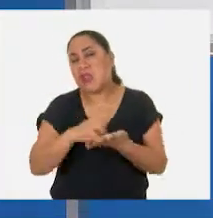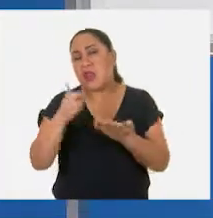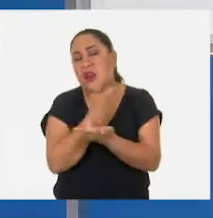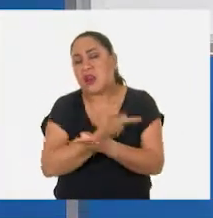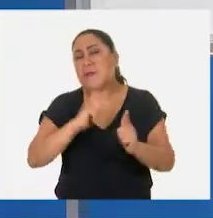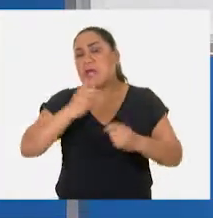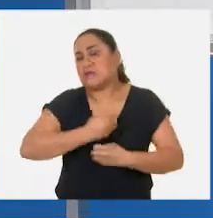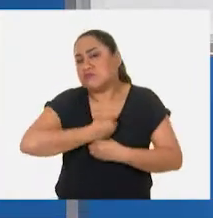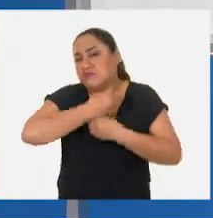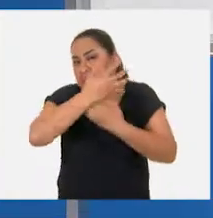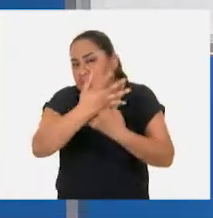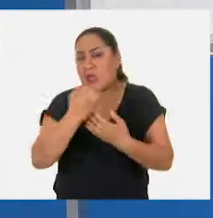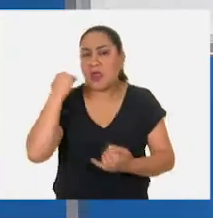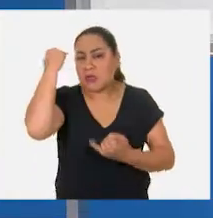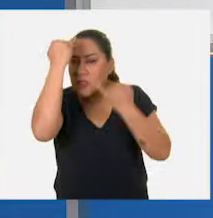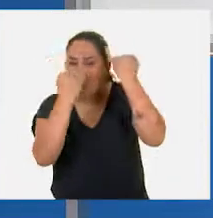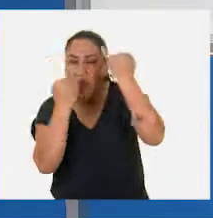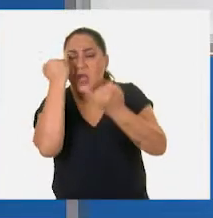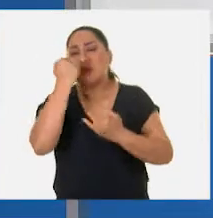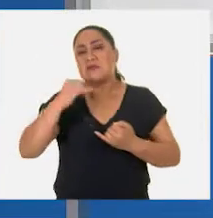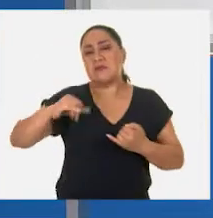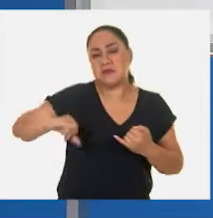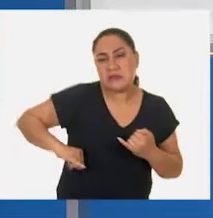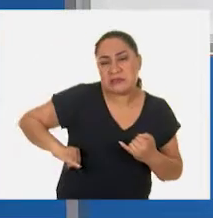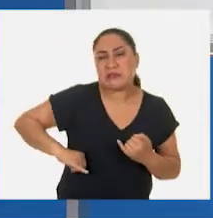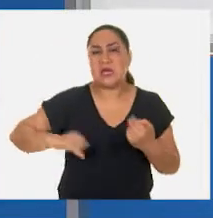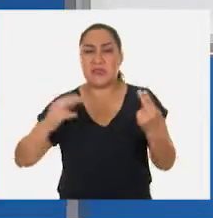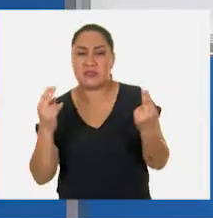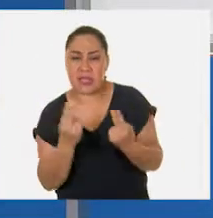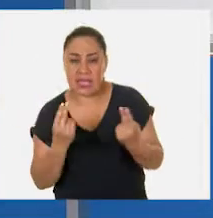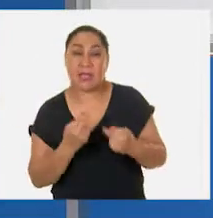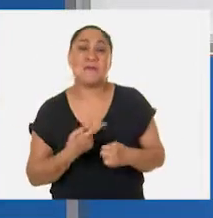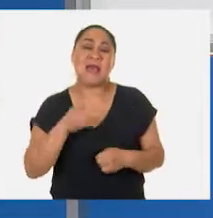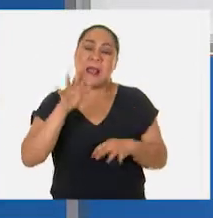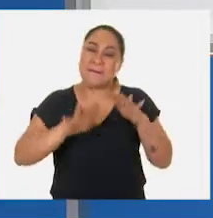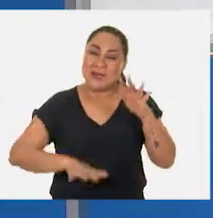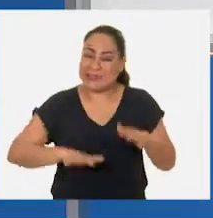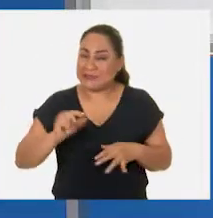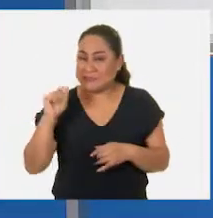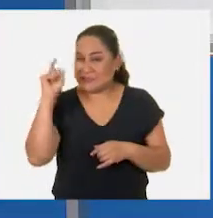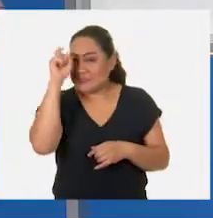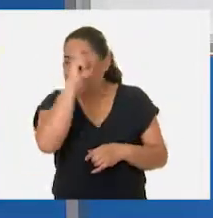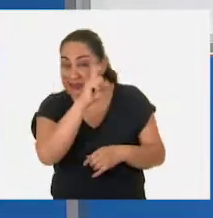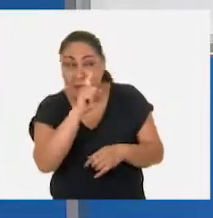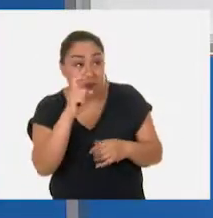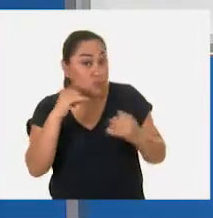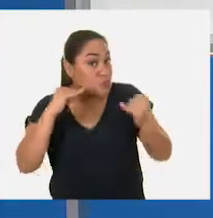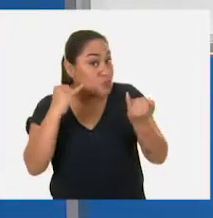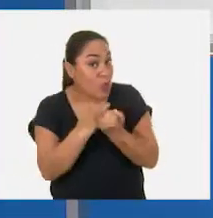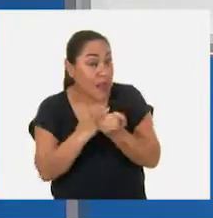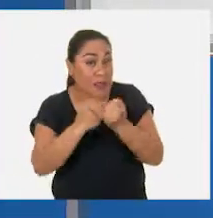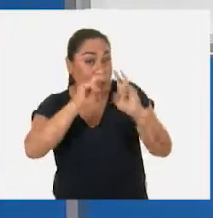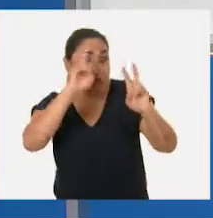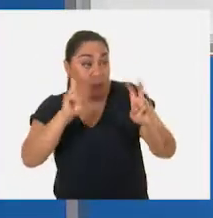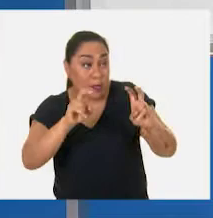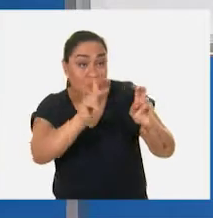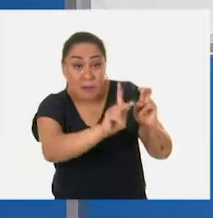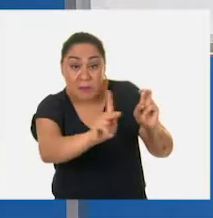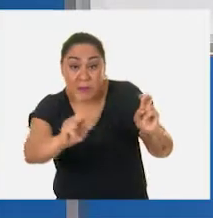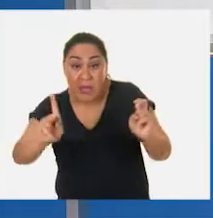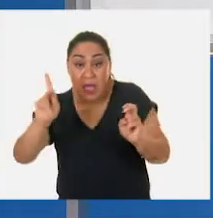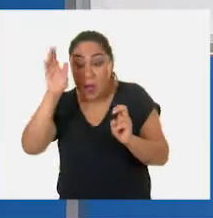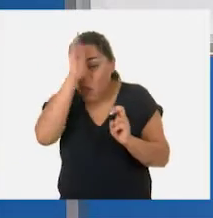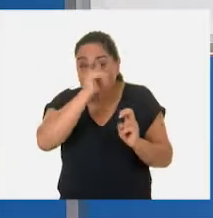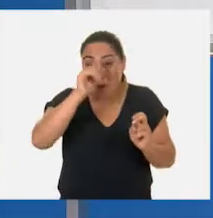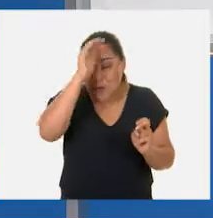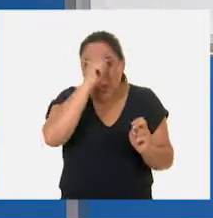nuestras ideas, necesidades e intereses. Pero como es imposible que en algunos temas estemos todas y todos de acuerdo, debemos de